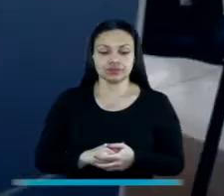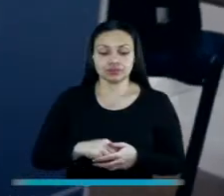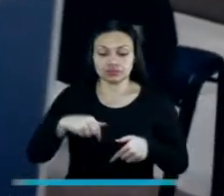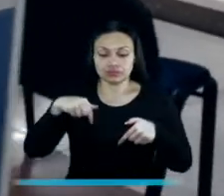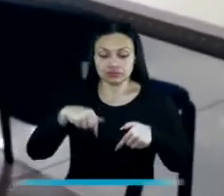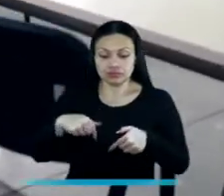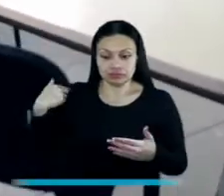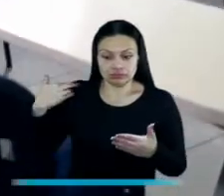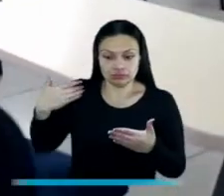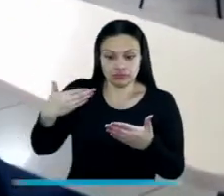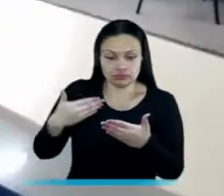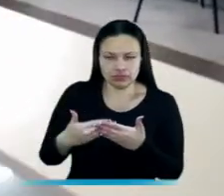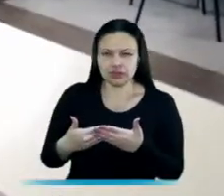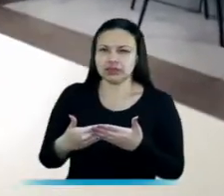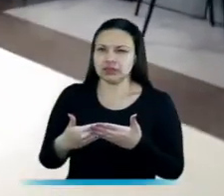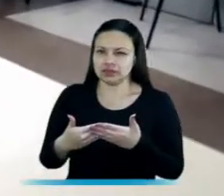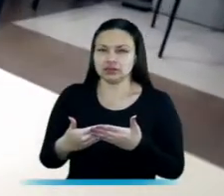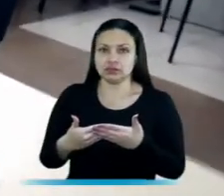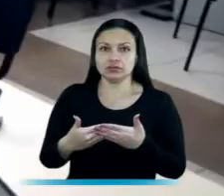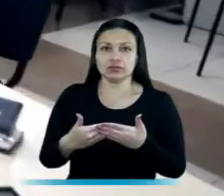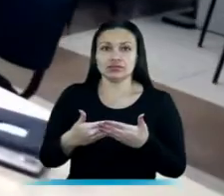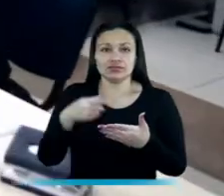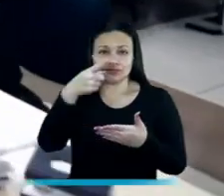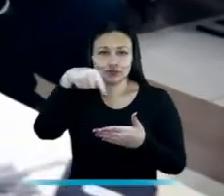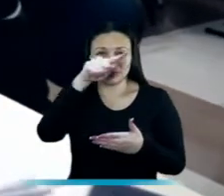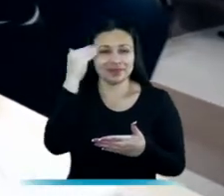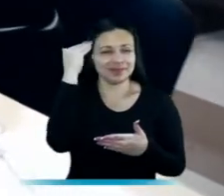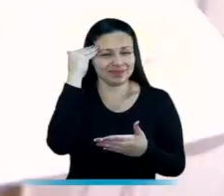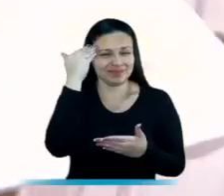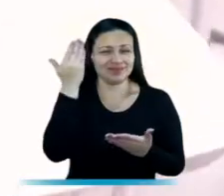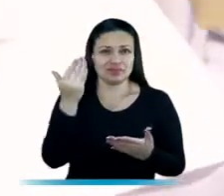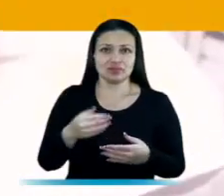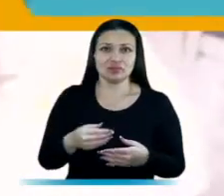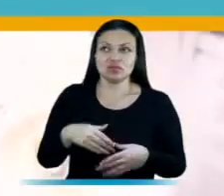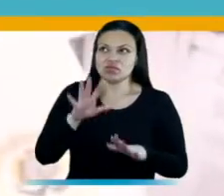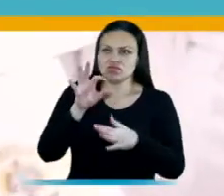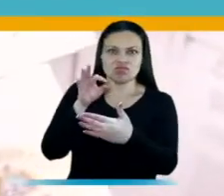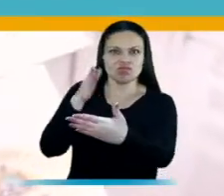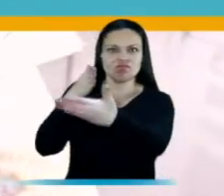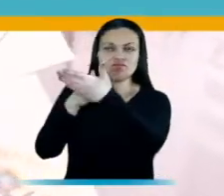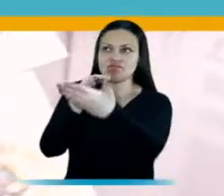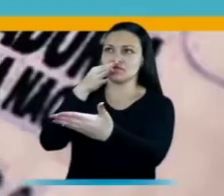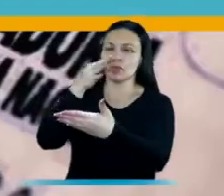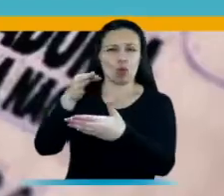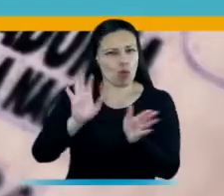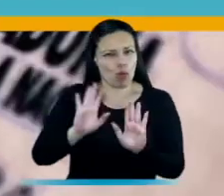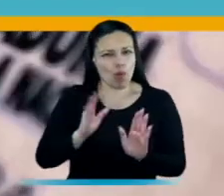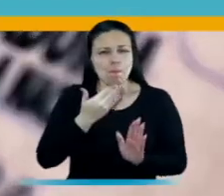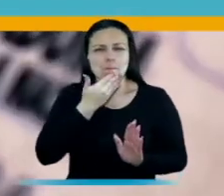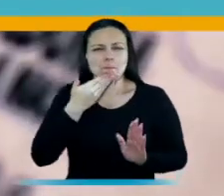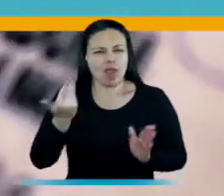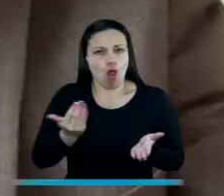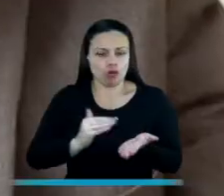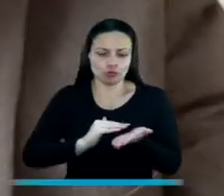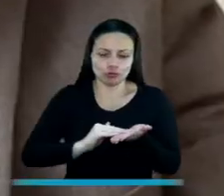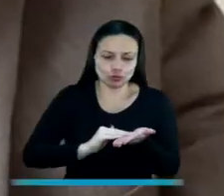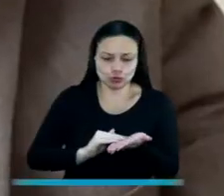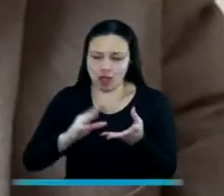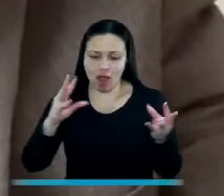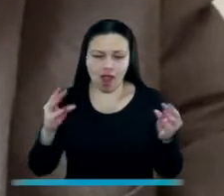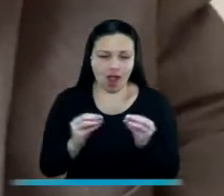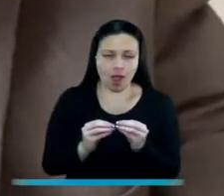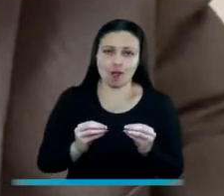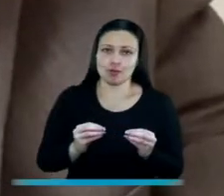pública. Hemos demostrado en esta década que es mejor conciliar que demandar al Estado,